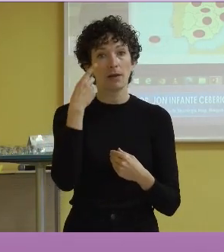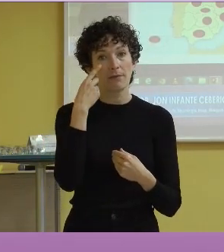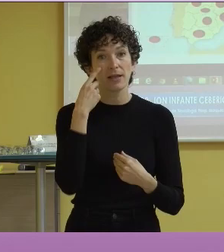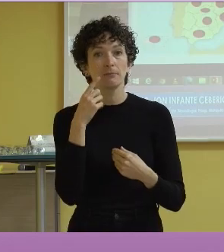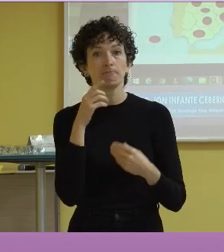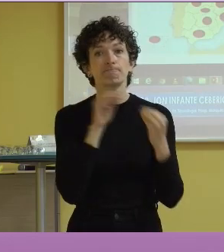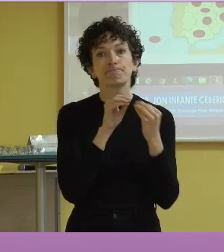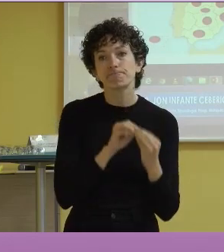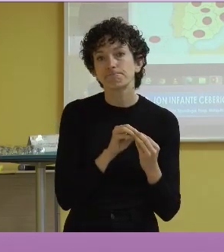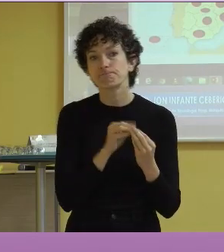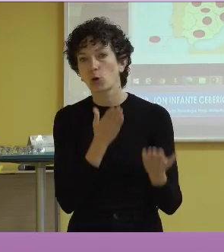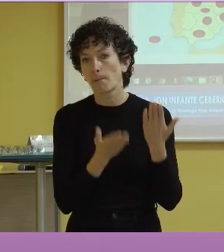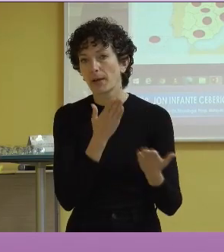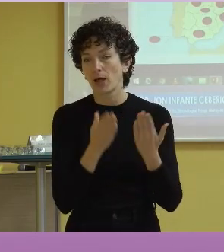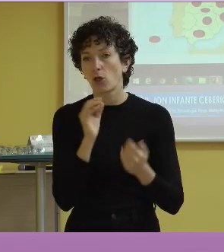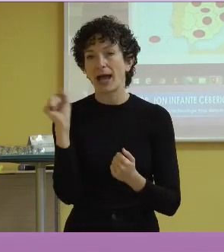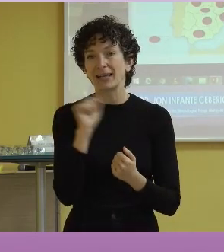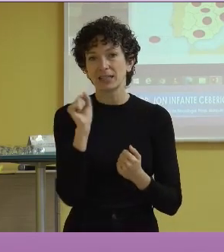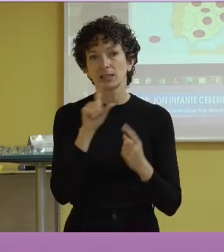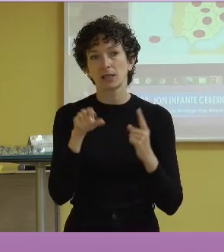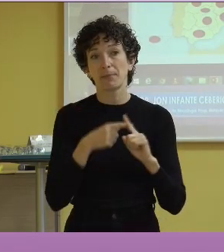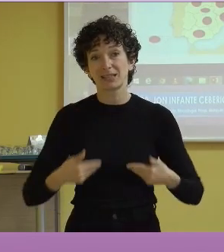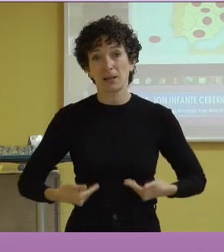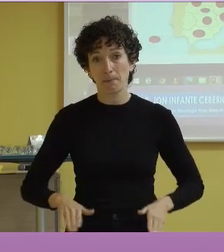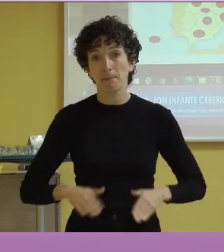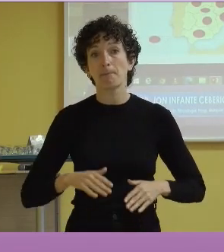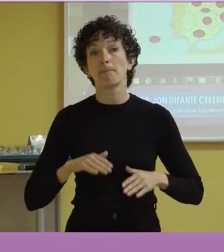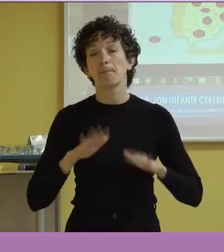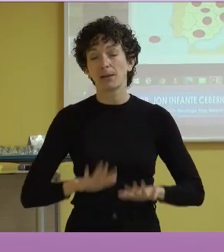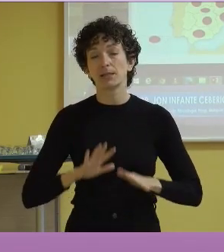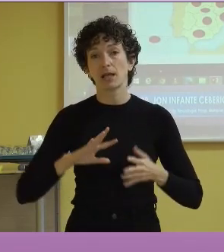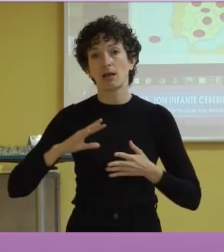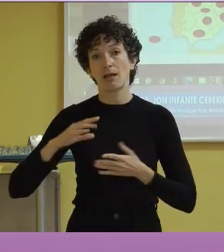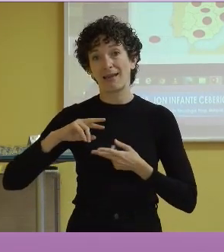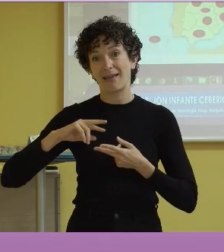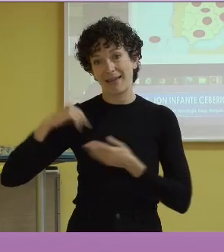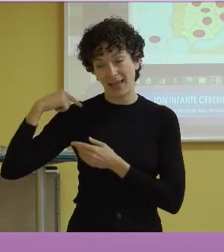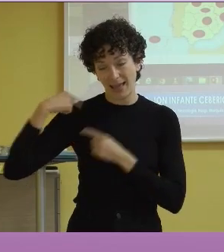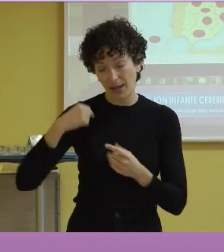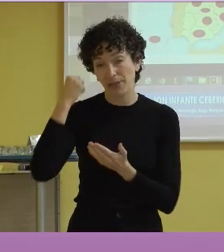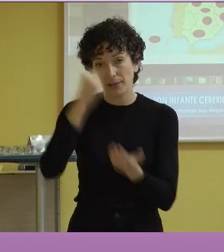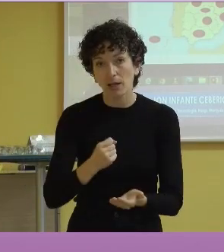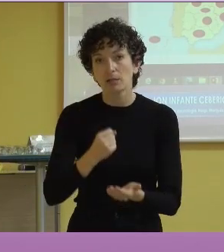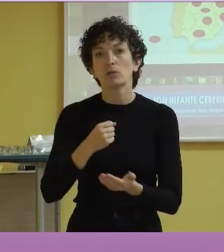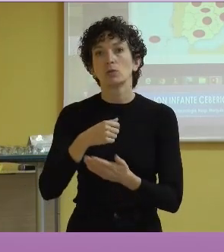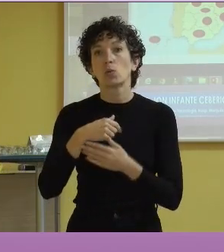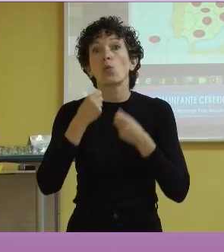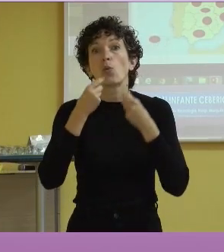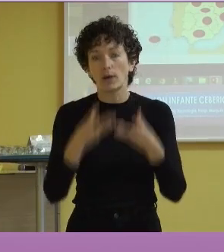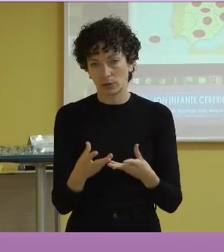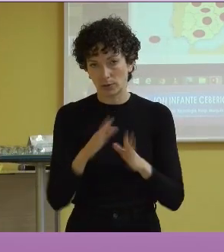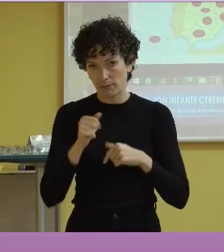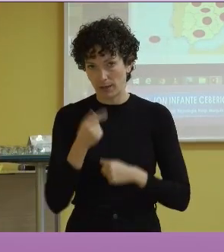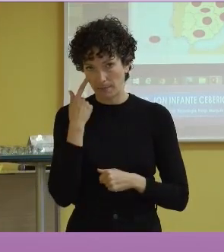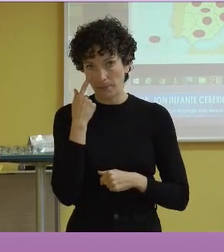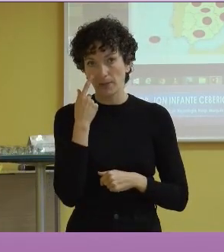ataxias y paraplegias espásticas hereditarias, ¿no? Y en base a eso, pues este es el mapa que salió. Aquí están incluidos, yo creo, que tanto las ataxias